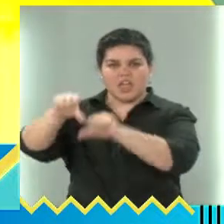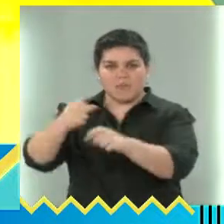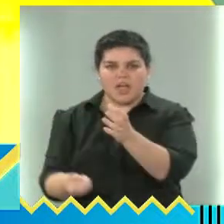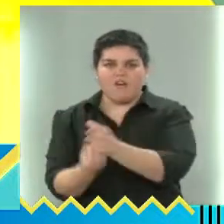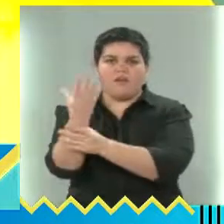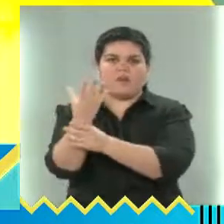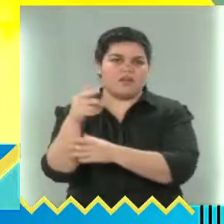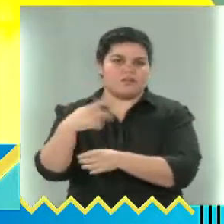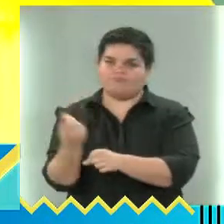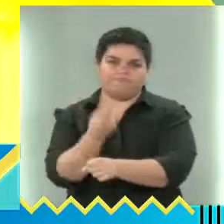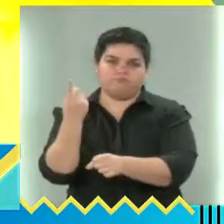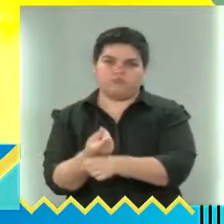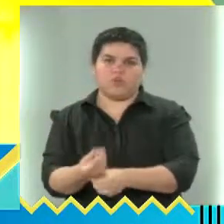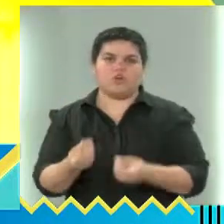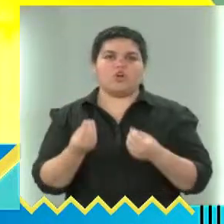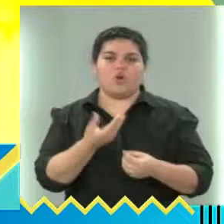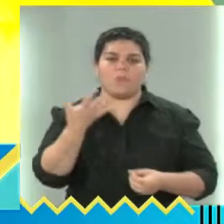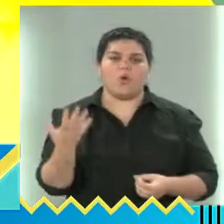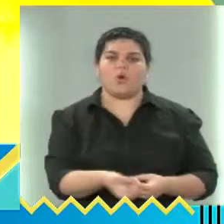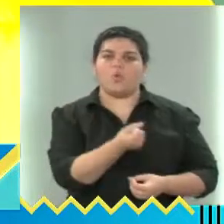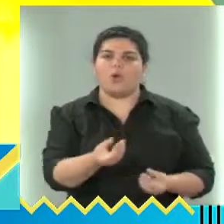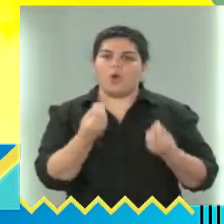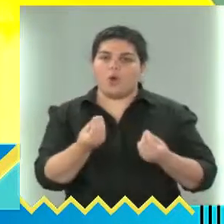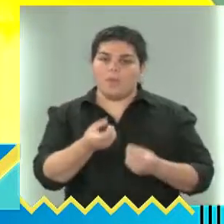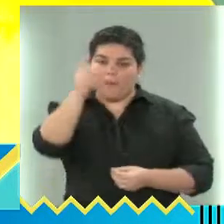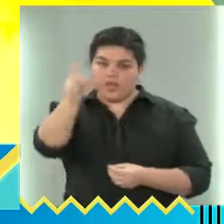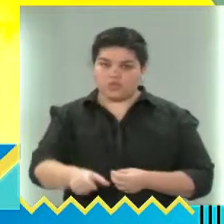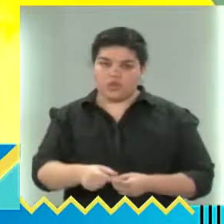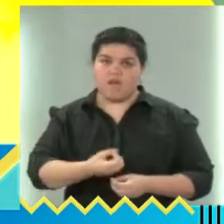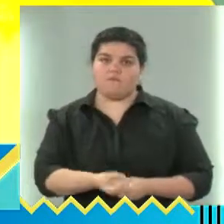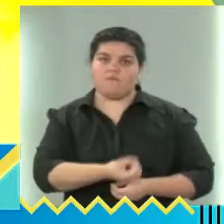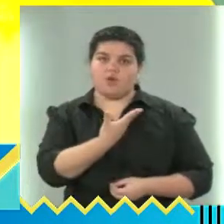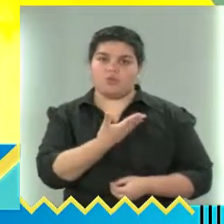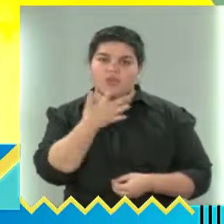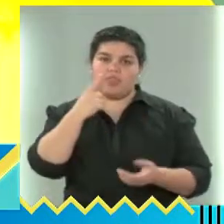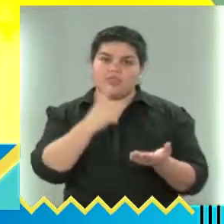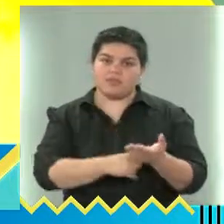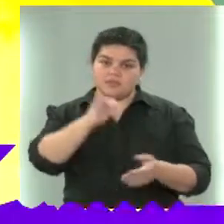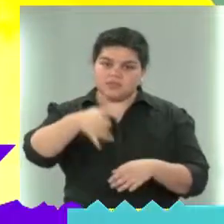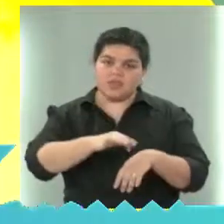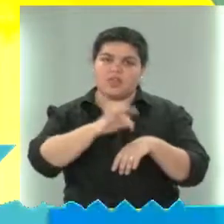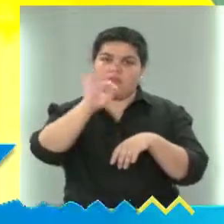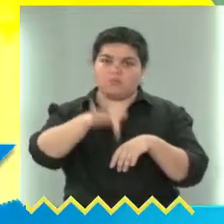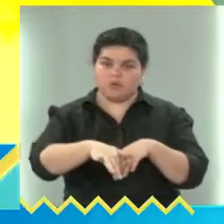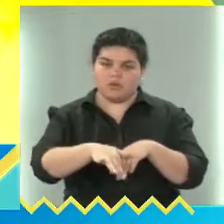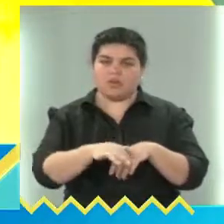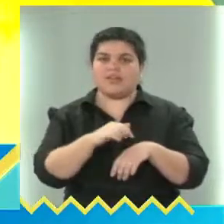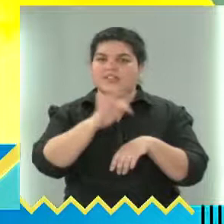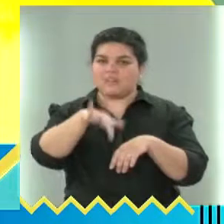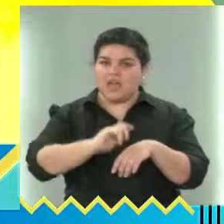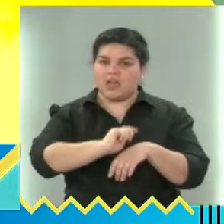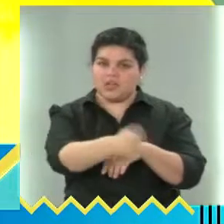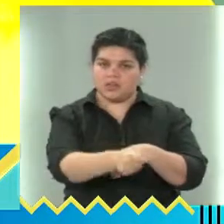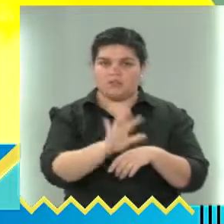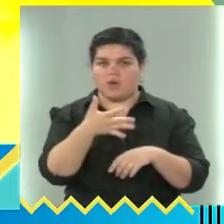de un hecho voluntario y un gesto de una persona que va y dona 30 minutos, que es todo el